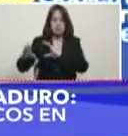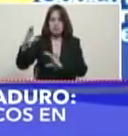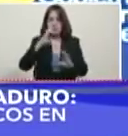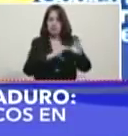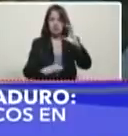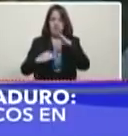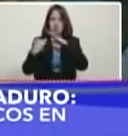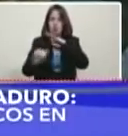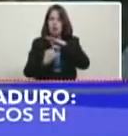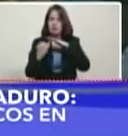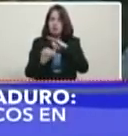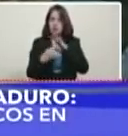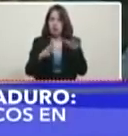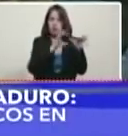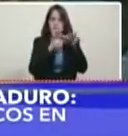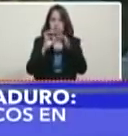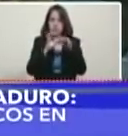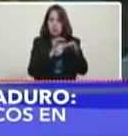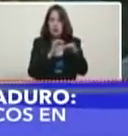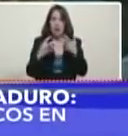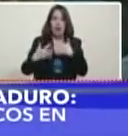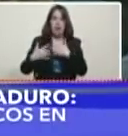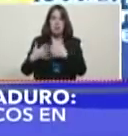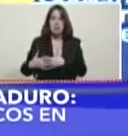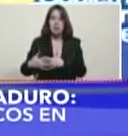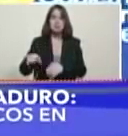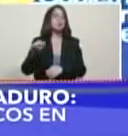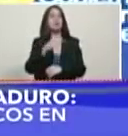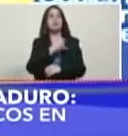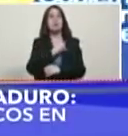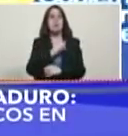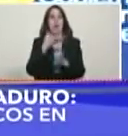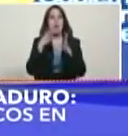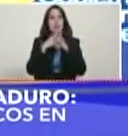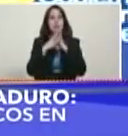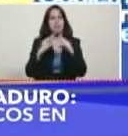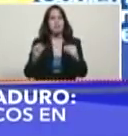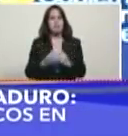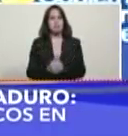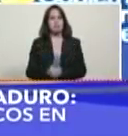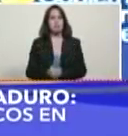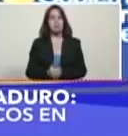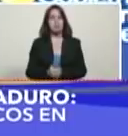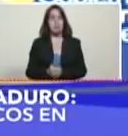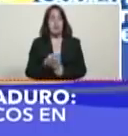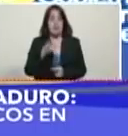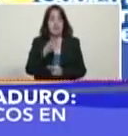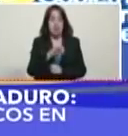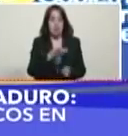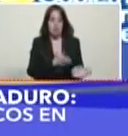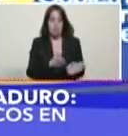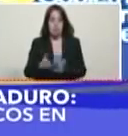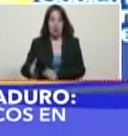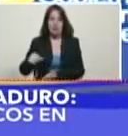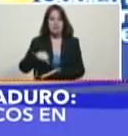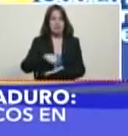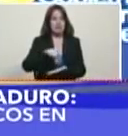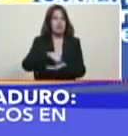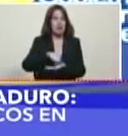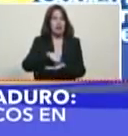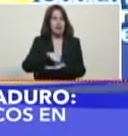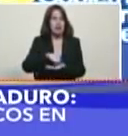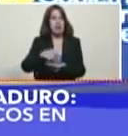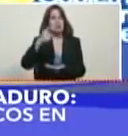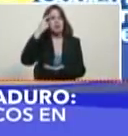las empresas, de las universidades. Hay que hacer un plan central. Sé